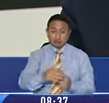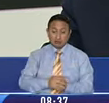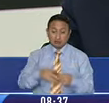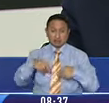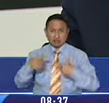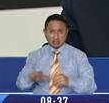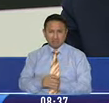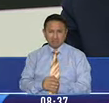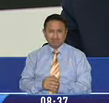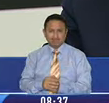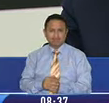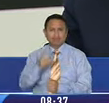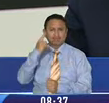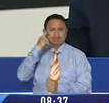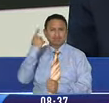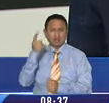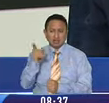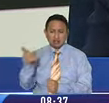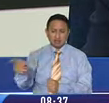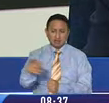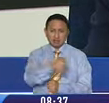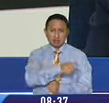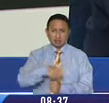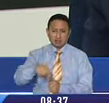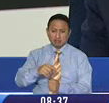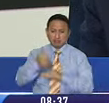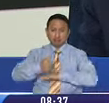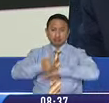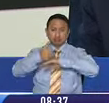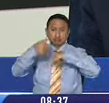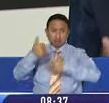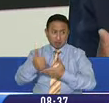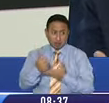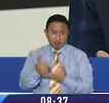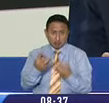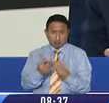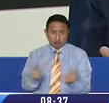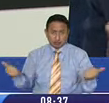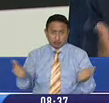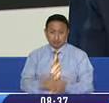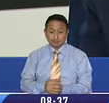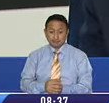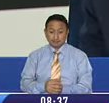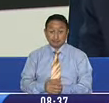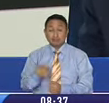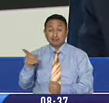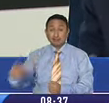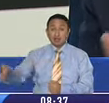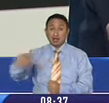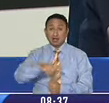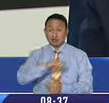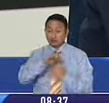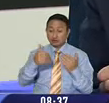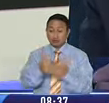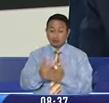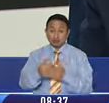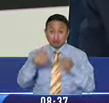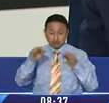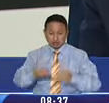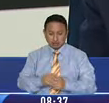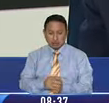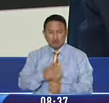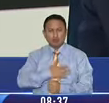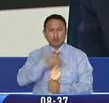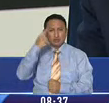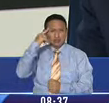que repensarlas. Las administraciones zonales eran entes para la descentralización. Lastimosamente no tienen las herramientas para cumplir algo que a mí me parece